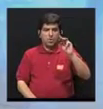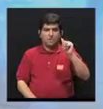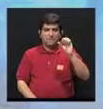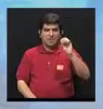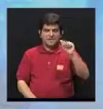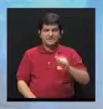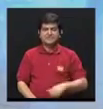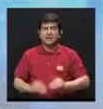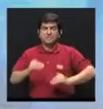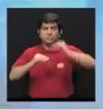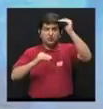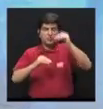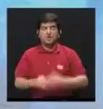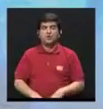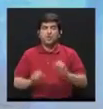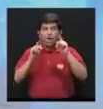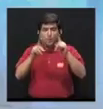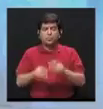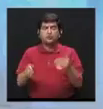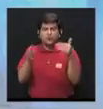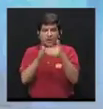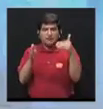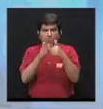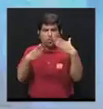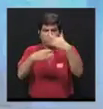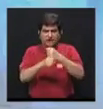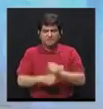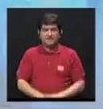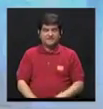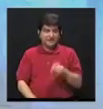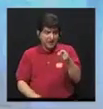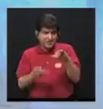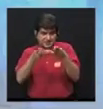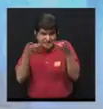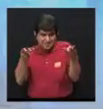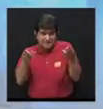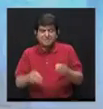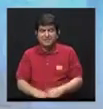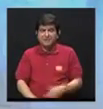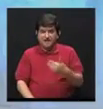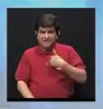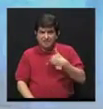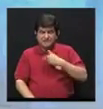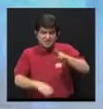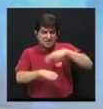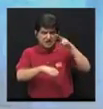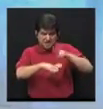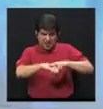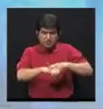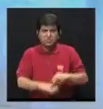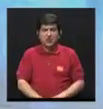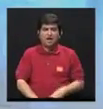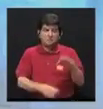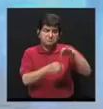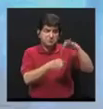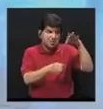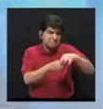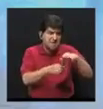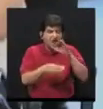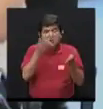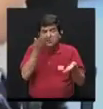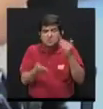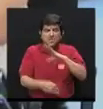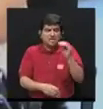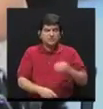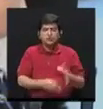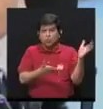de renovación. Quiere decir que la biomasa, que es lo que crece, digamos, naturalmente, o porque es plantado, o porque es cultivado,